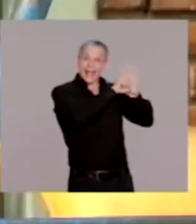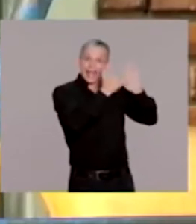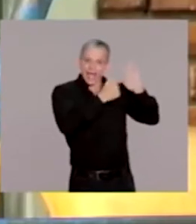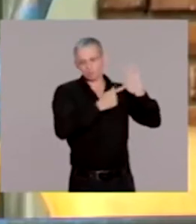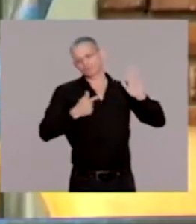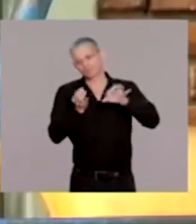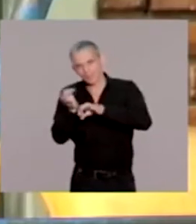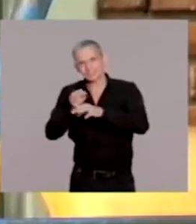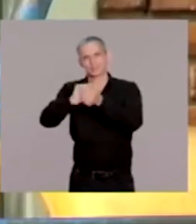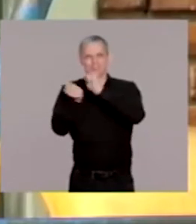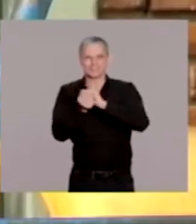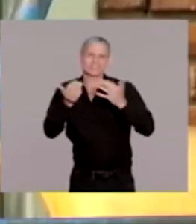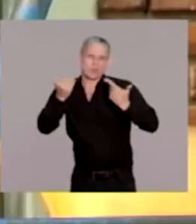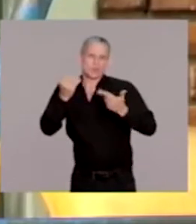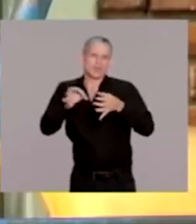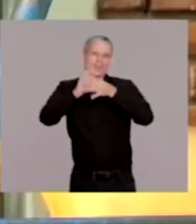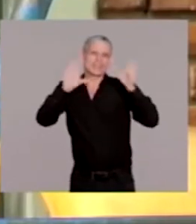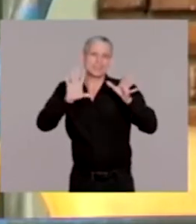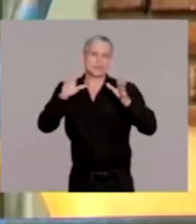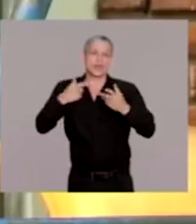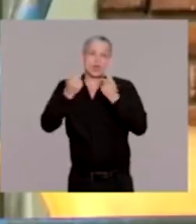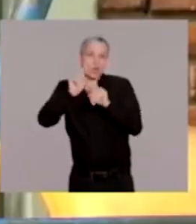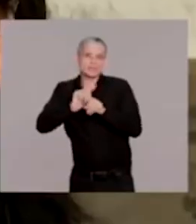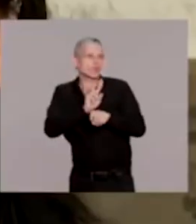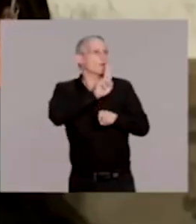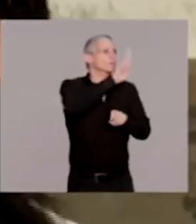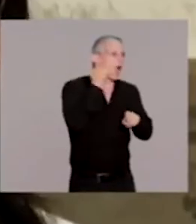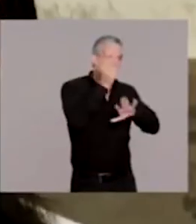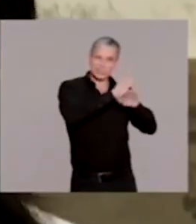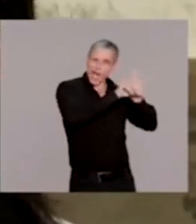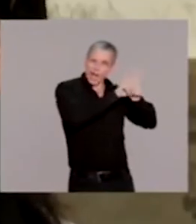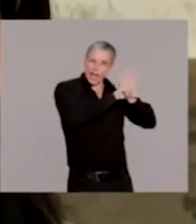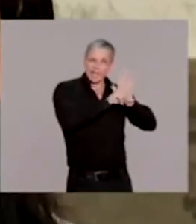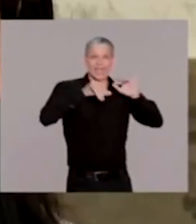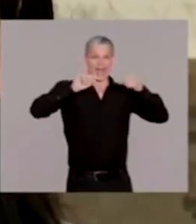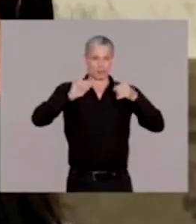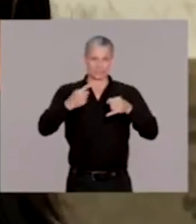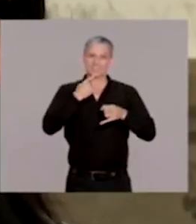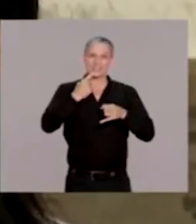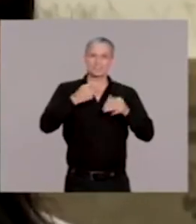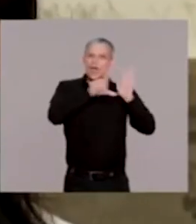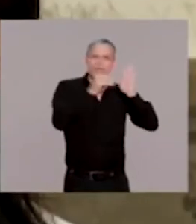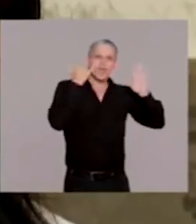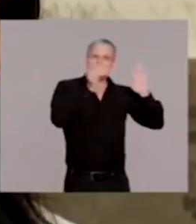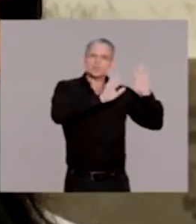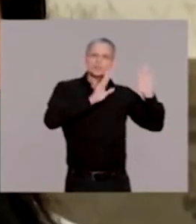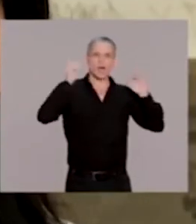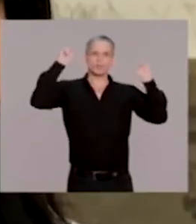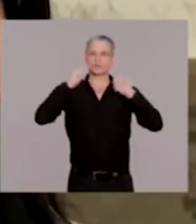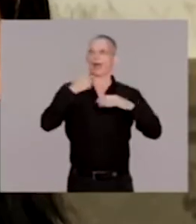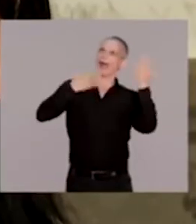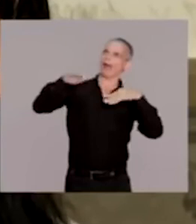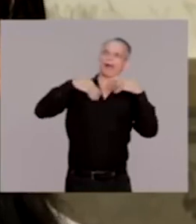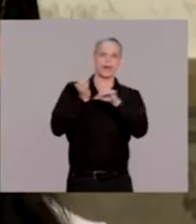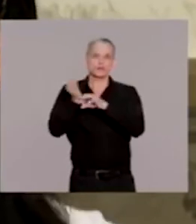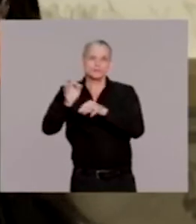línea, esta autorización para no pedir autorización. De por sí ya está por ley. Creo que no hay que poner ninguna ni excusa ni